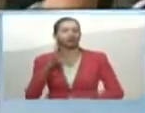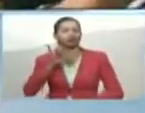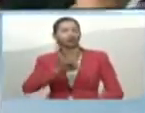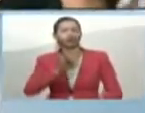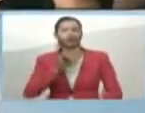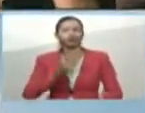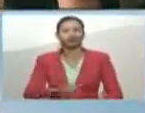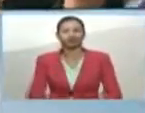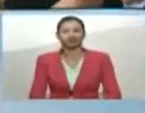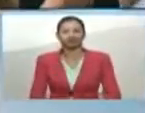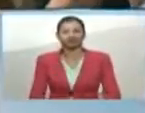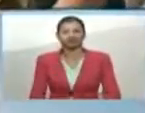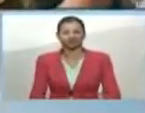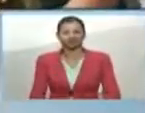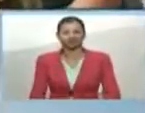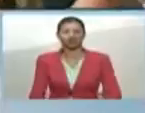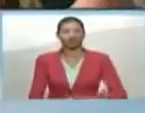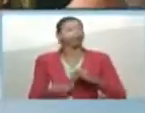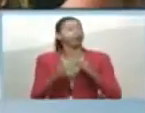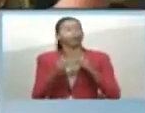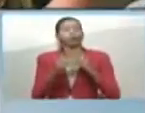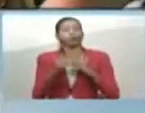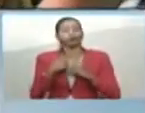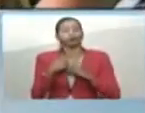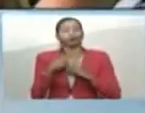querer como yo te estoy